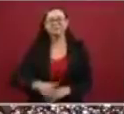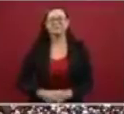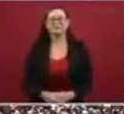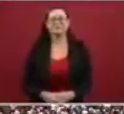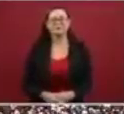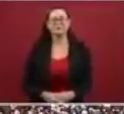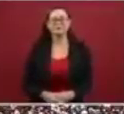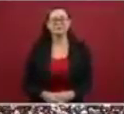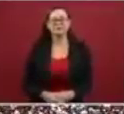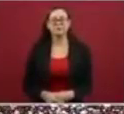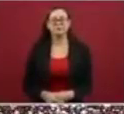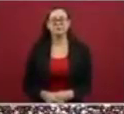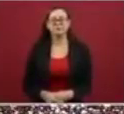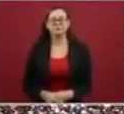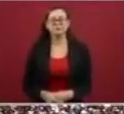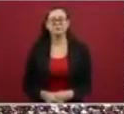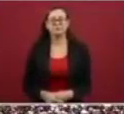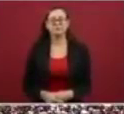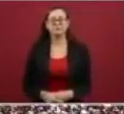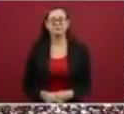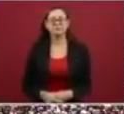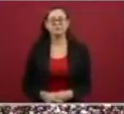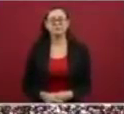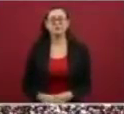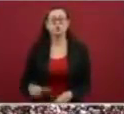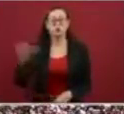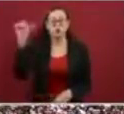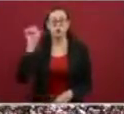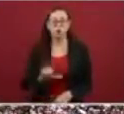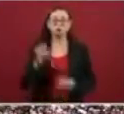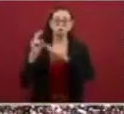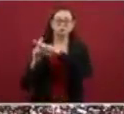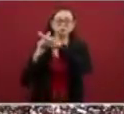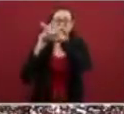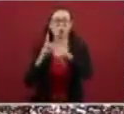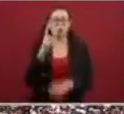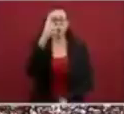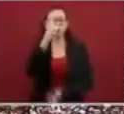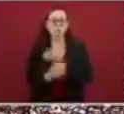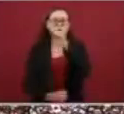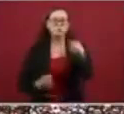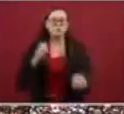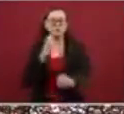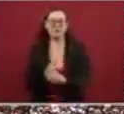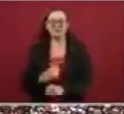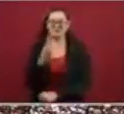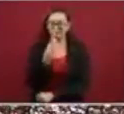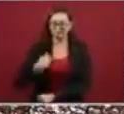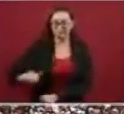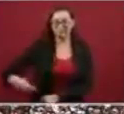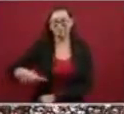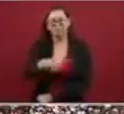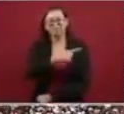hoy se cumple un año del triunfo de nuestro movimiento.